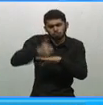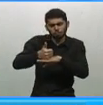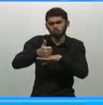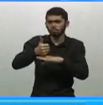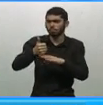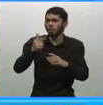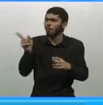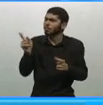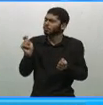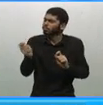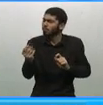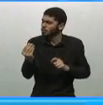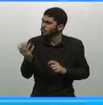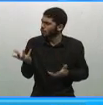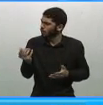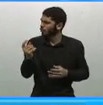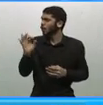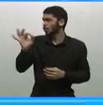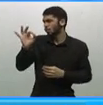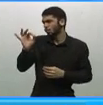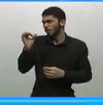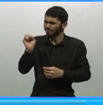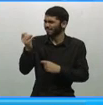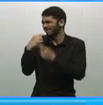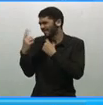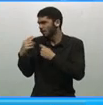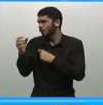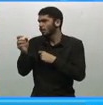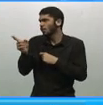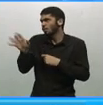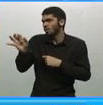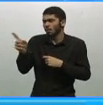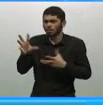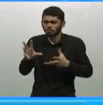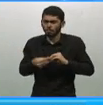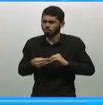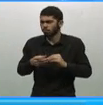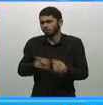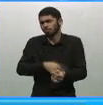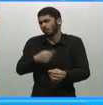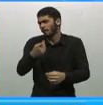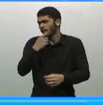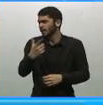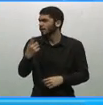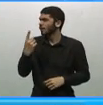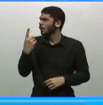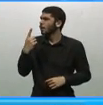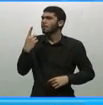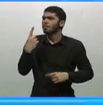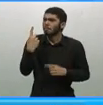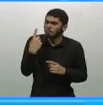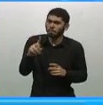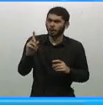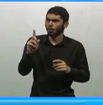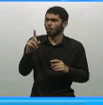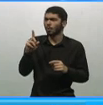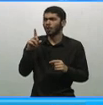hemos charlado Yo sé que vos sos un tipo con con absoluta plasticidad eh pero que si te dier la posibilidad de elegir